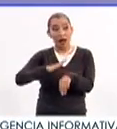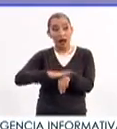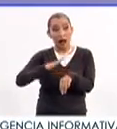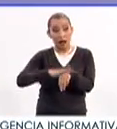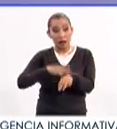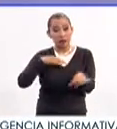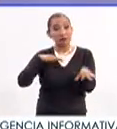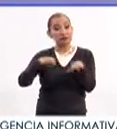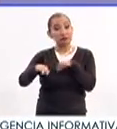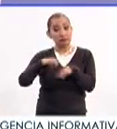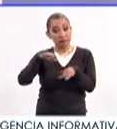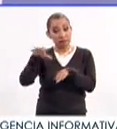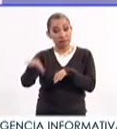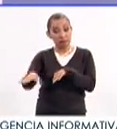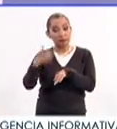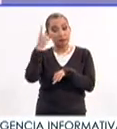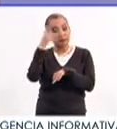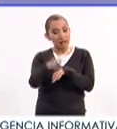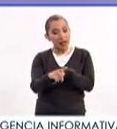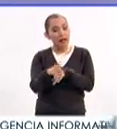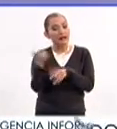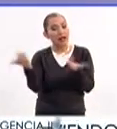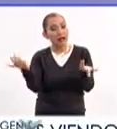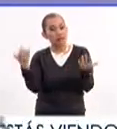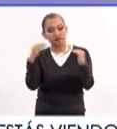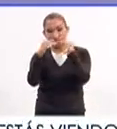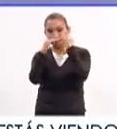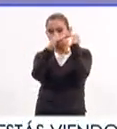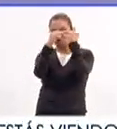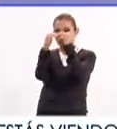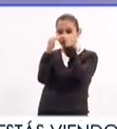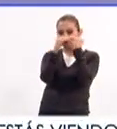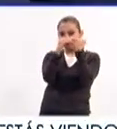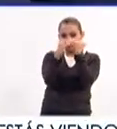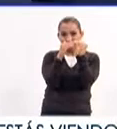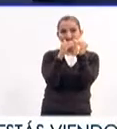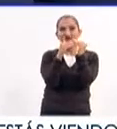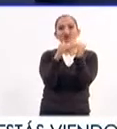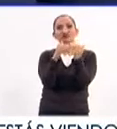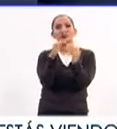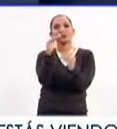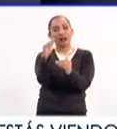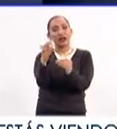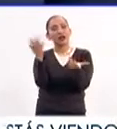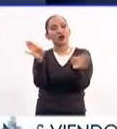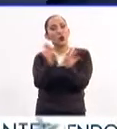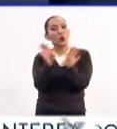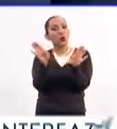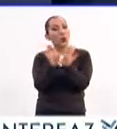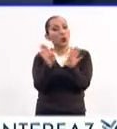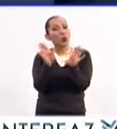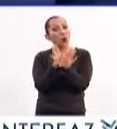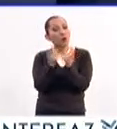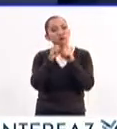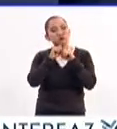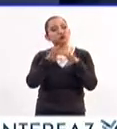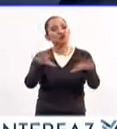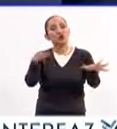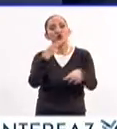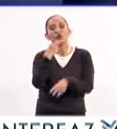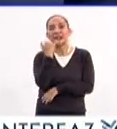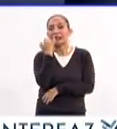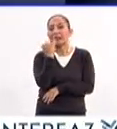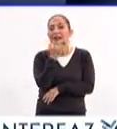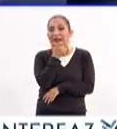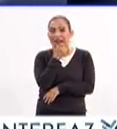ha trabajado por la estandarización y pues de alguna forma popularizar el uso del